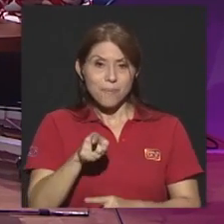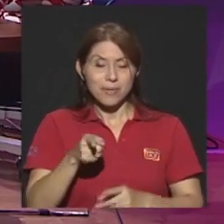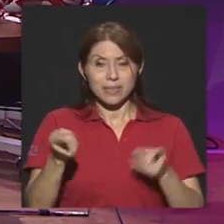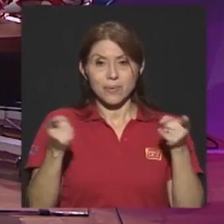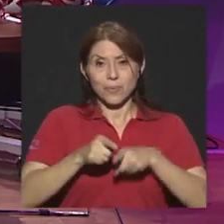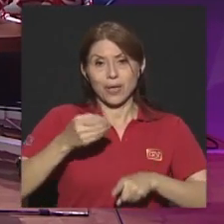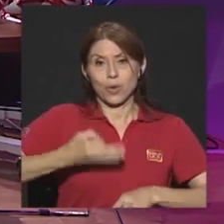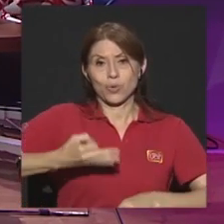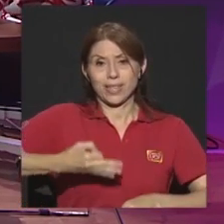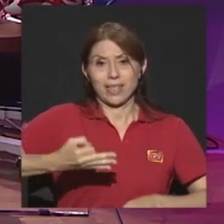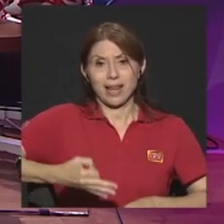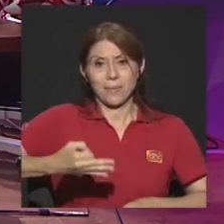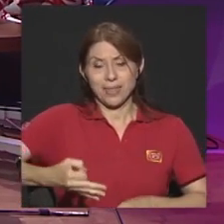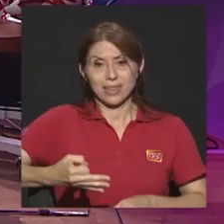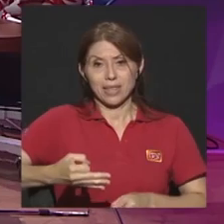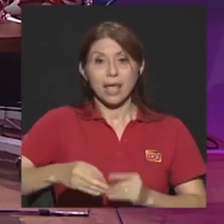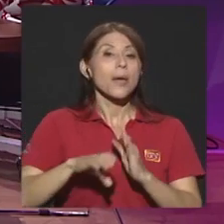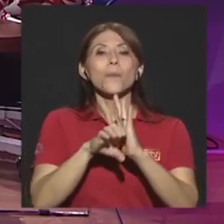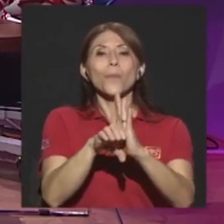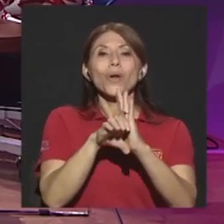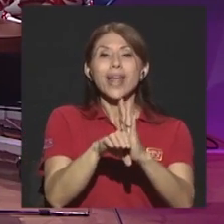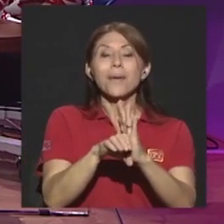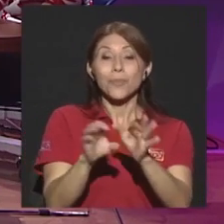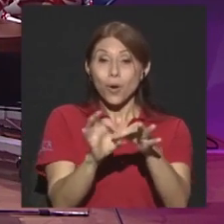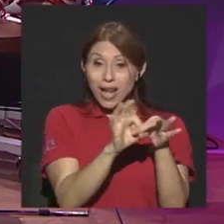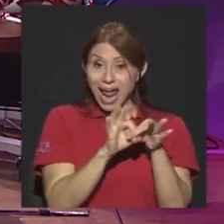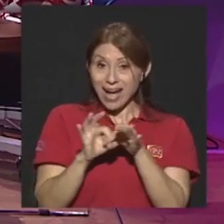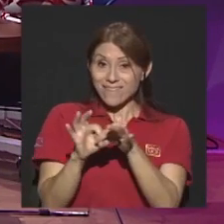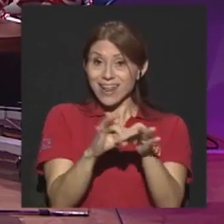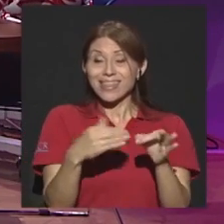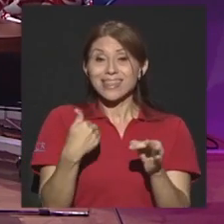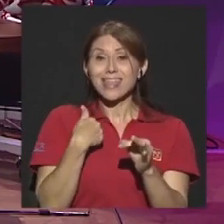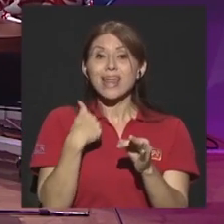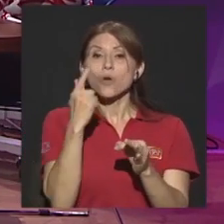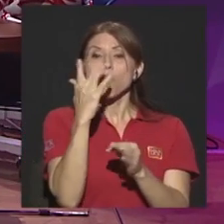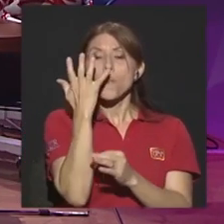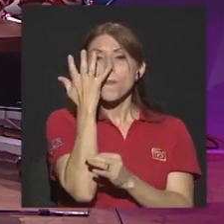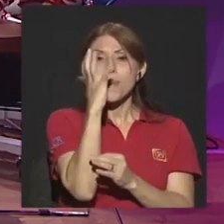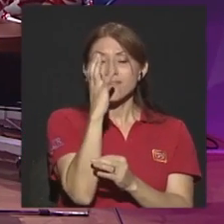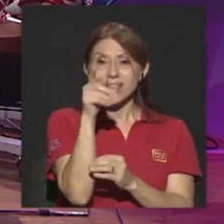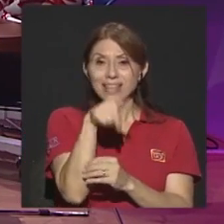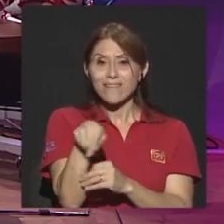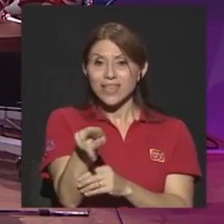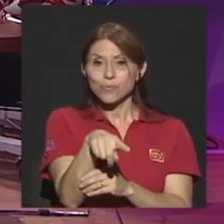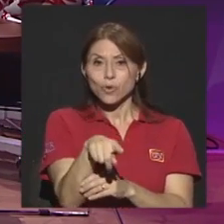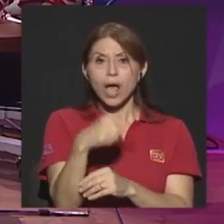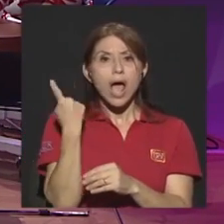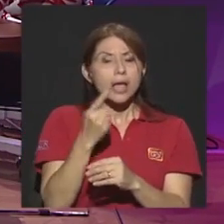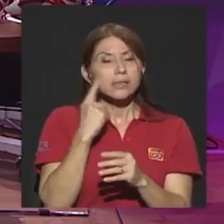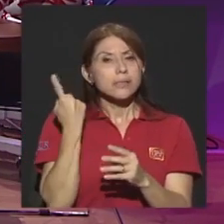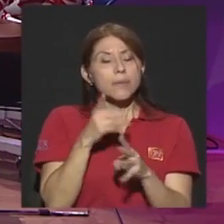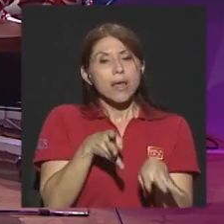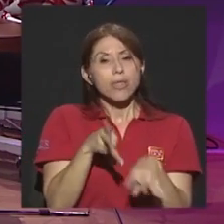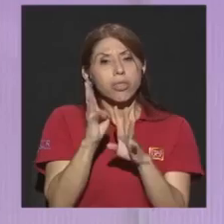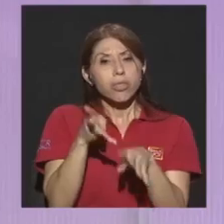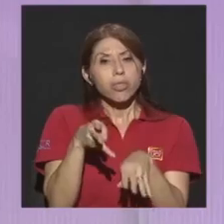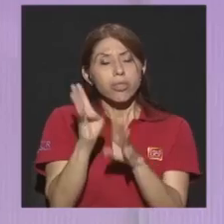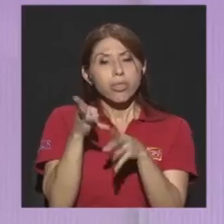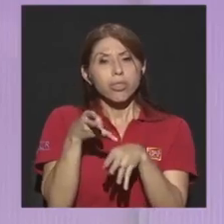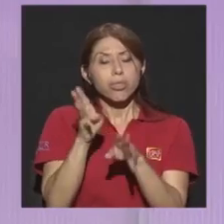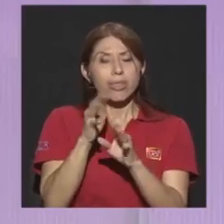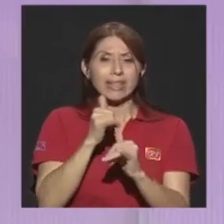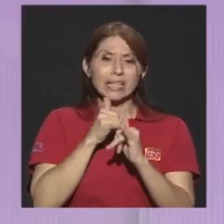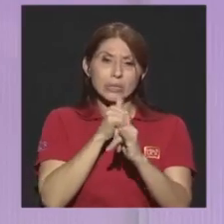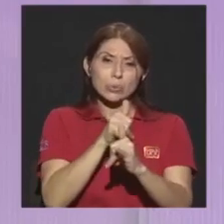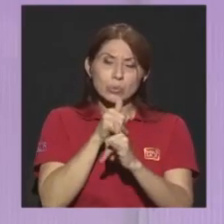ejemplo, al perfil de Facebook que tiene la red, nos están llegando denuncias por una multitud